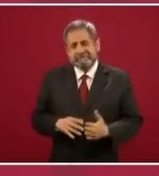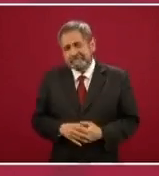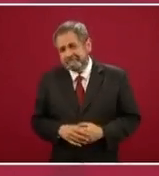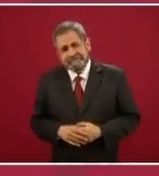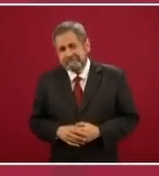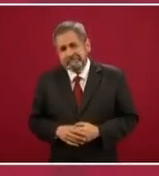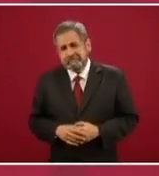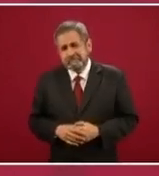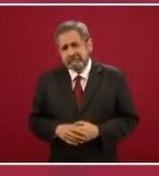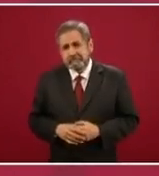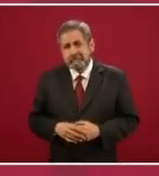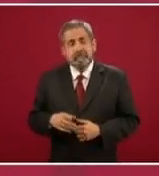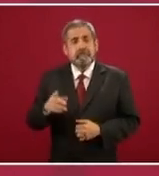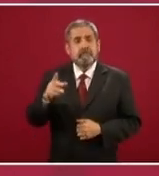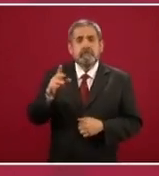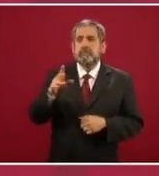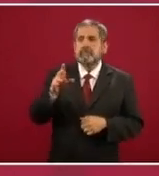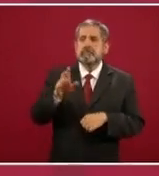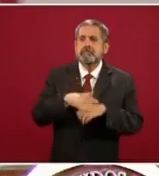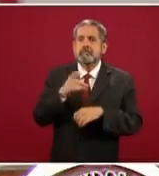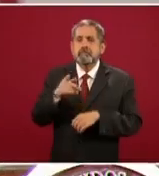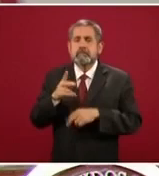no iban por miedo.